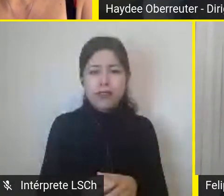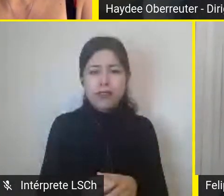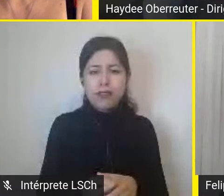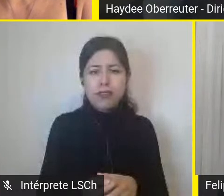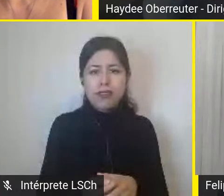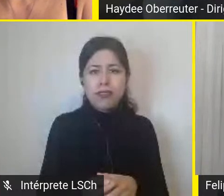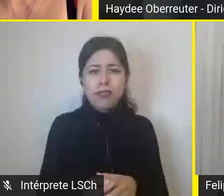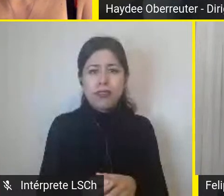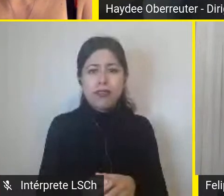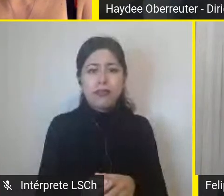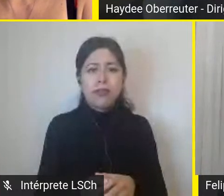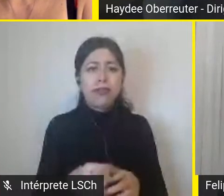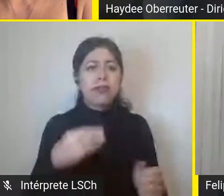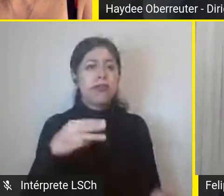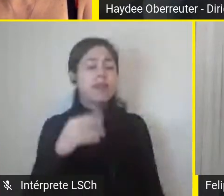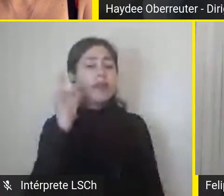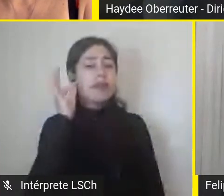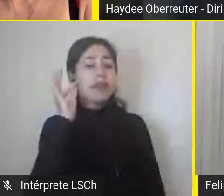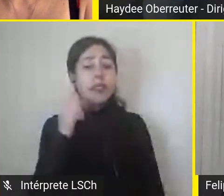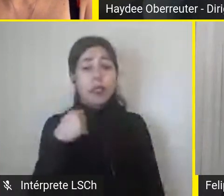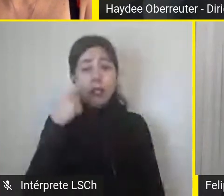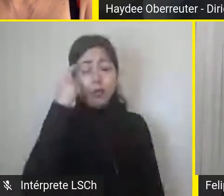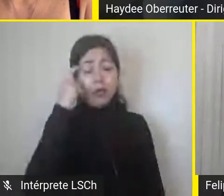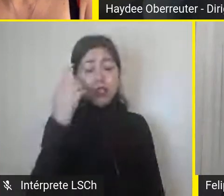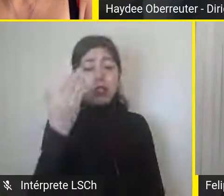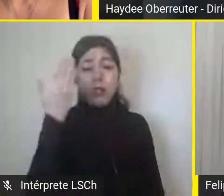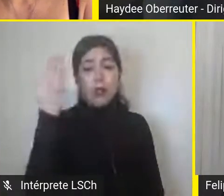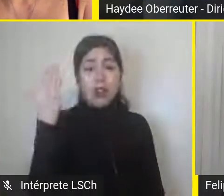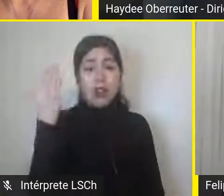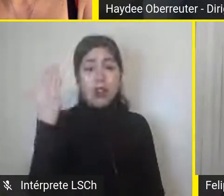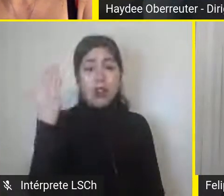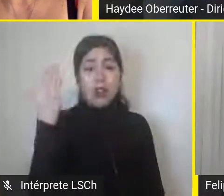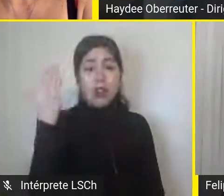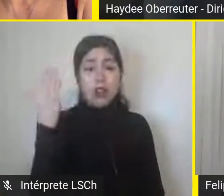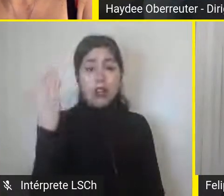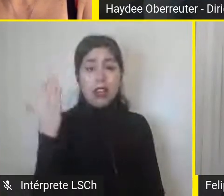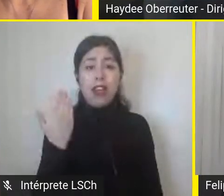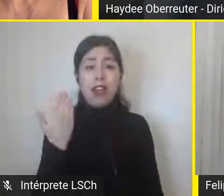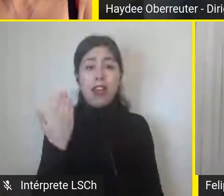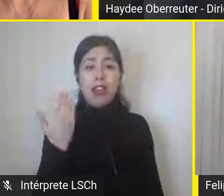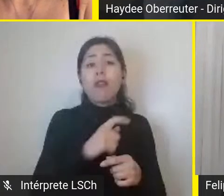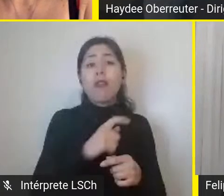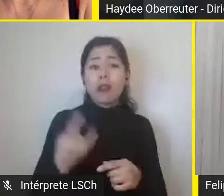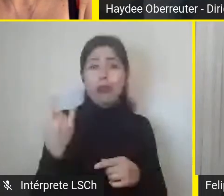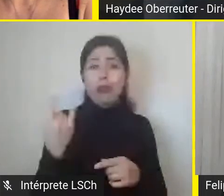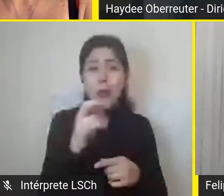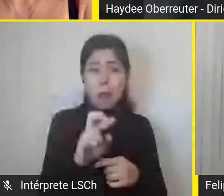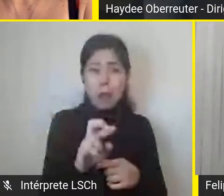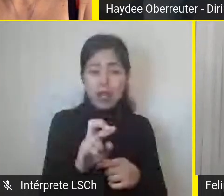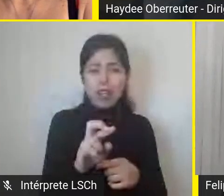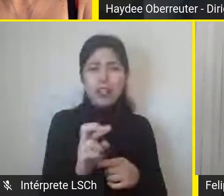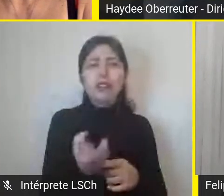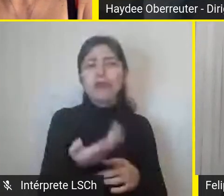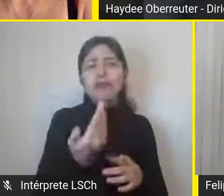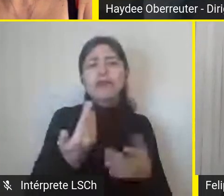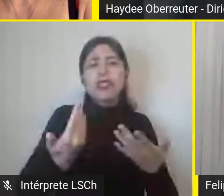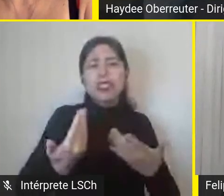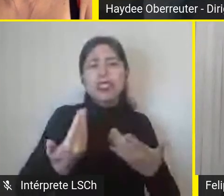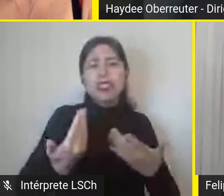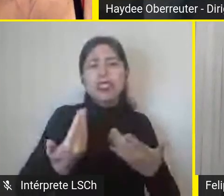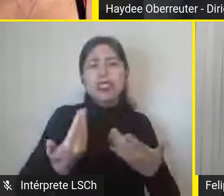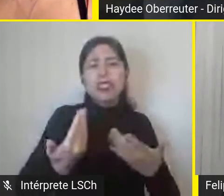antes del gobierno de la Unidad Popular ya estaban los Chicago Boys con un personaje llamado Jaime